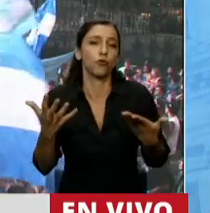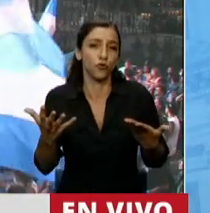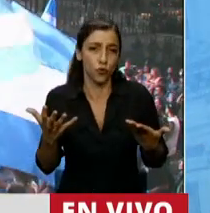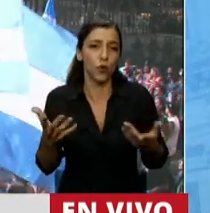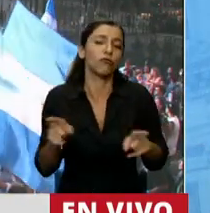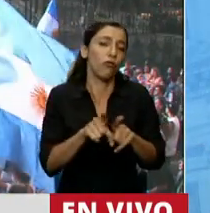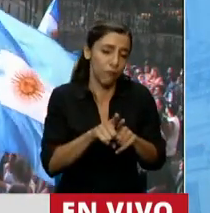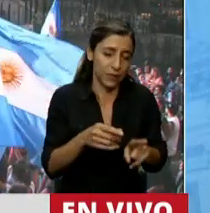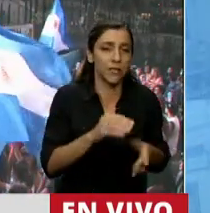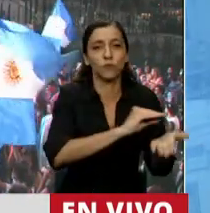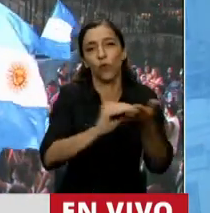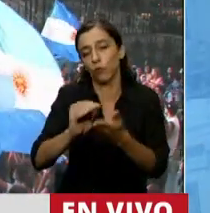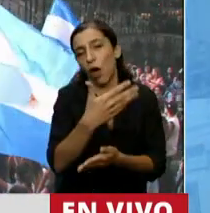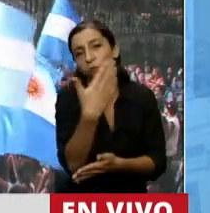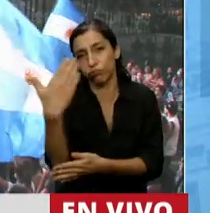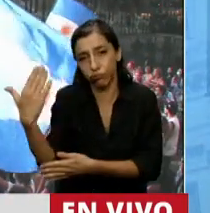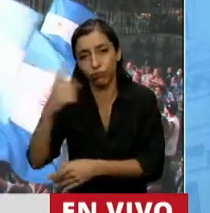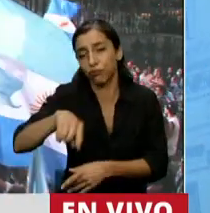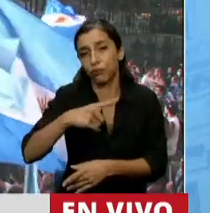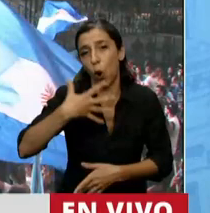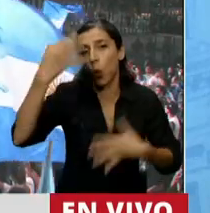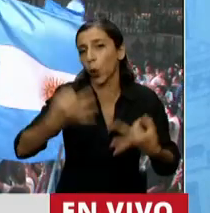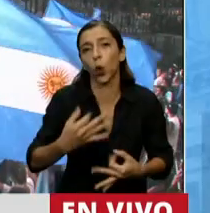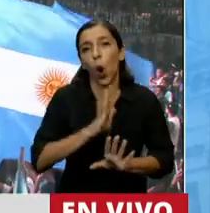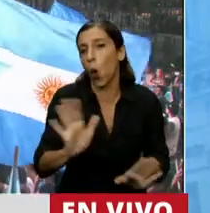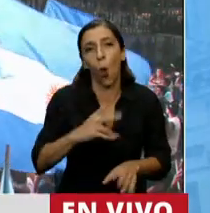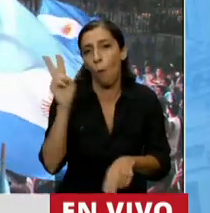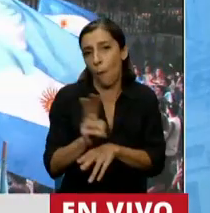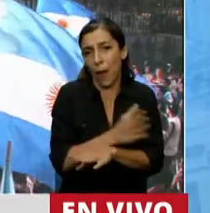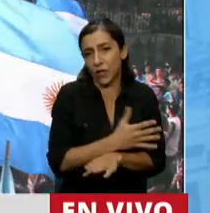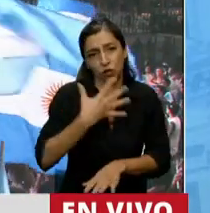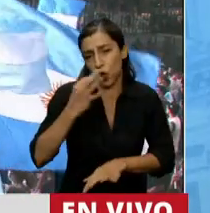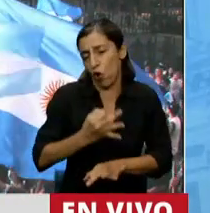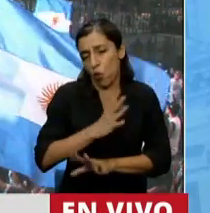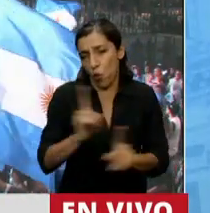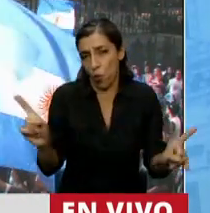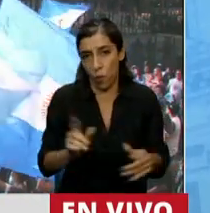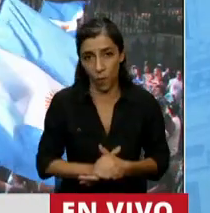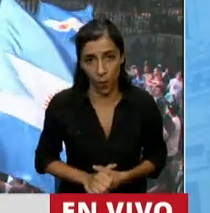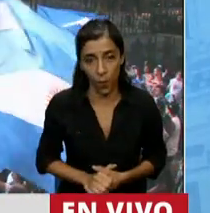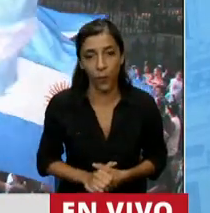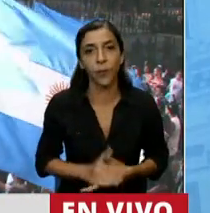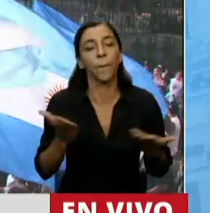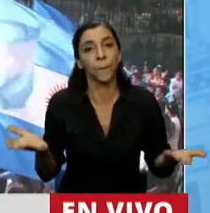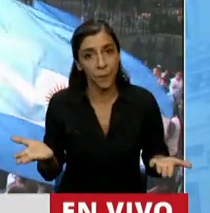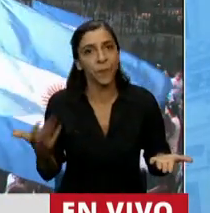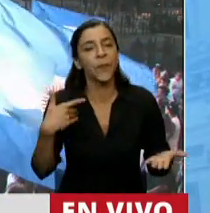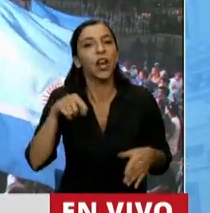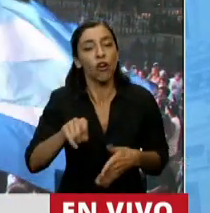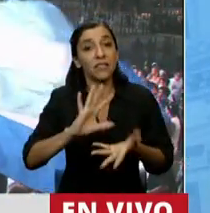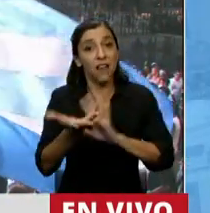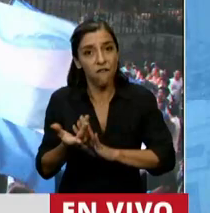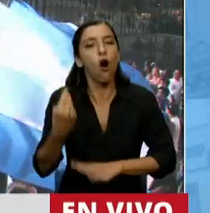como lo repitieron muchos de los legisladores, no cumple con una finalidad de prevención. Pero sí, como contrapartida, el mantenimiento de este tipo